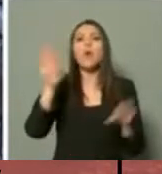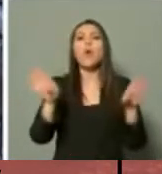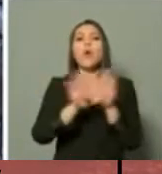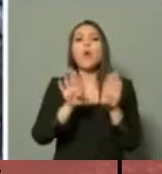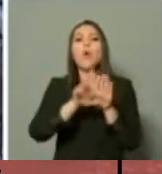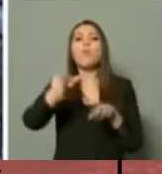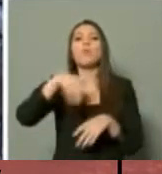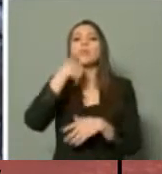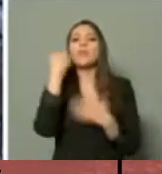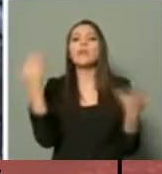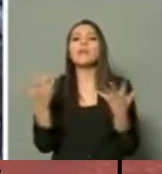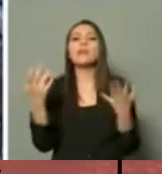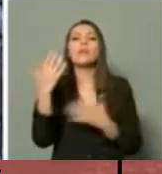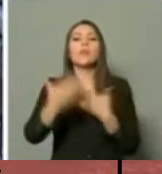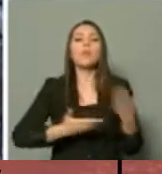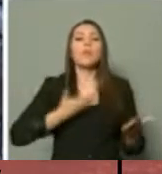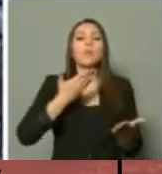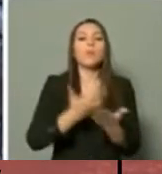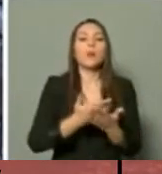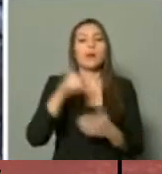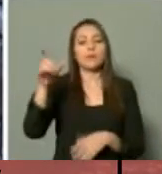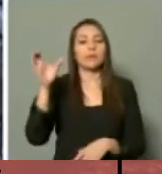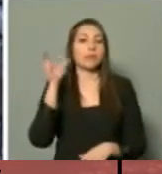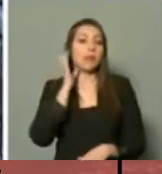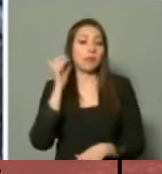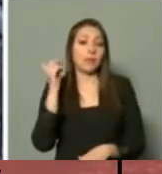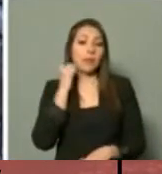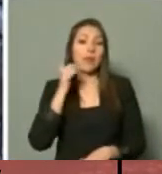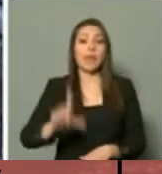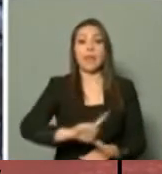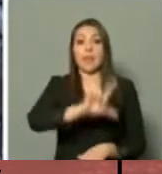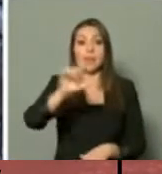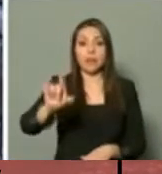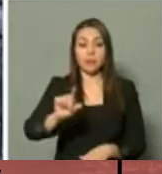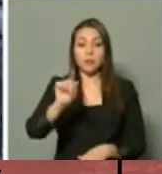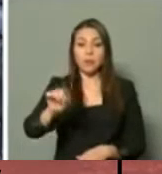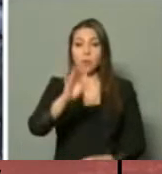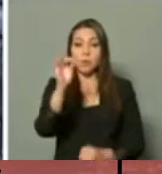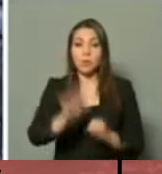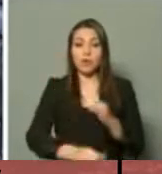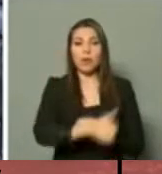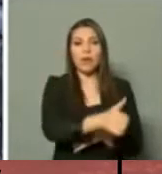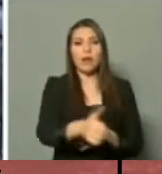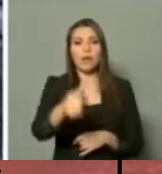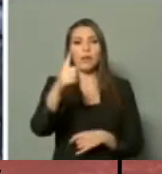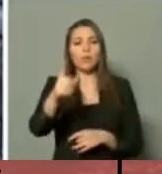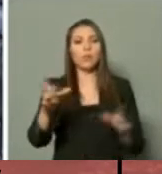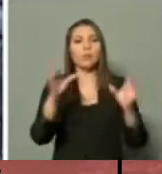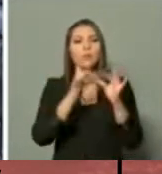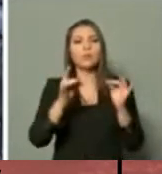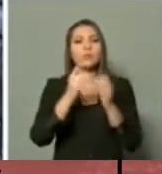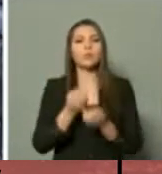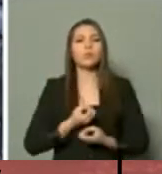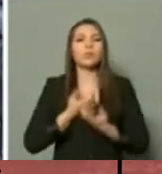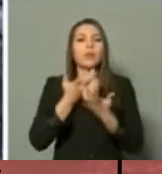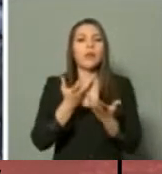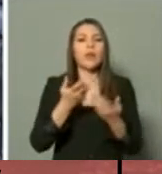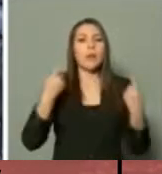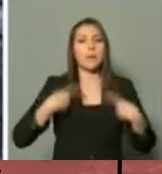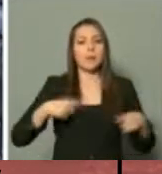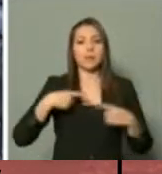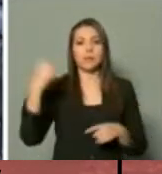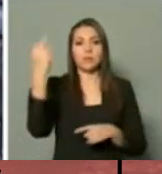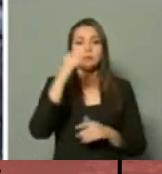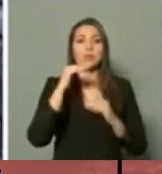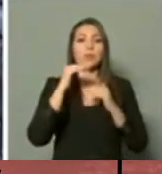el Congreso de la Ciudad. Al final, cada una y cada uno de ustedes podrá dirigir un mensaje a las y los electores